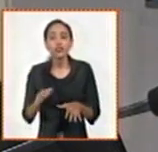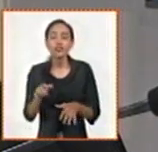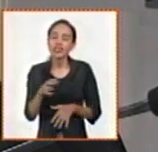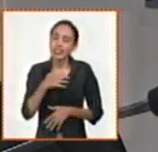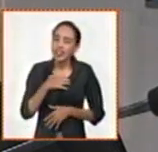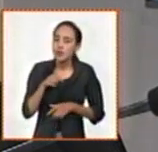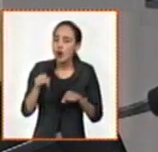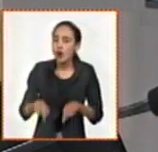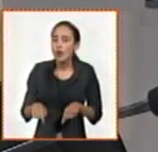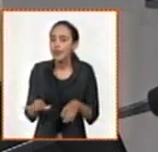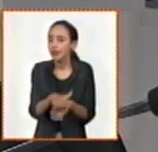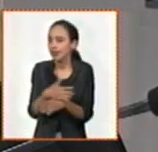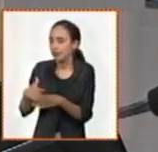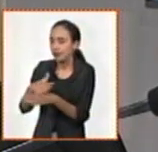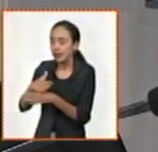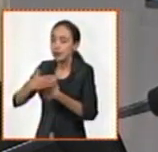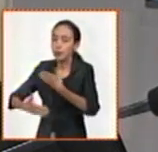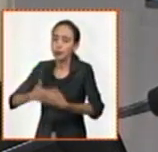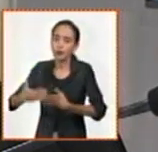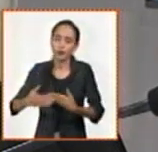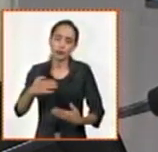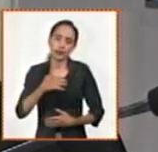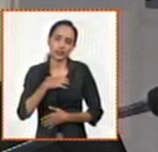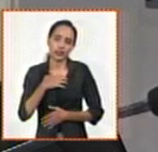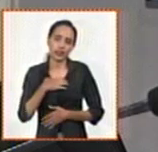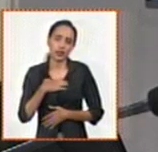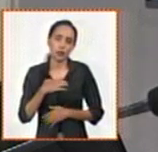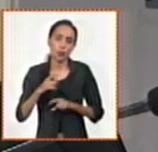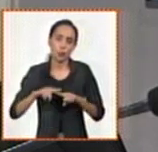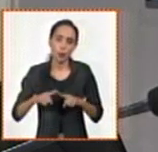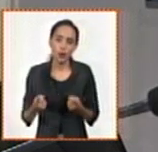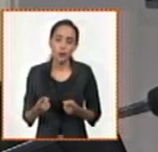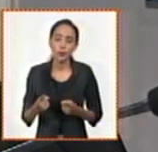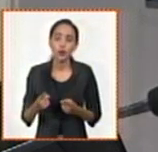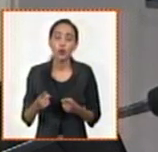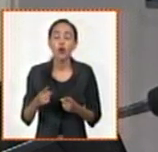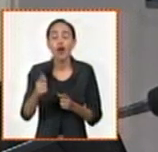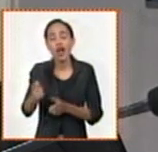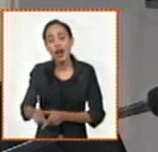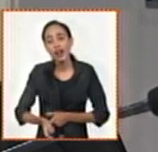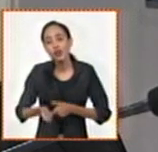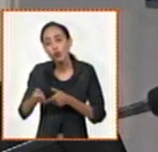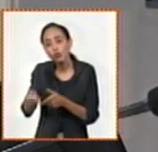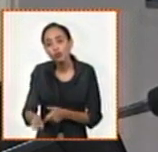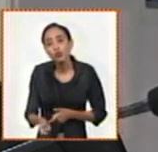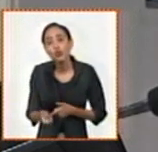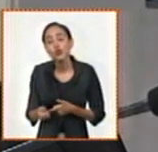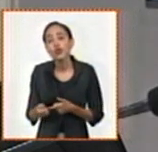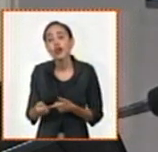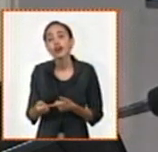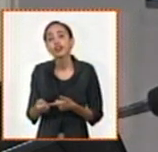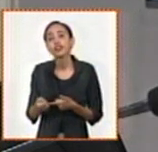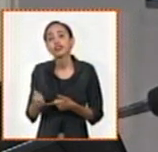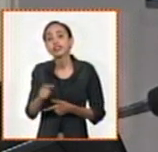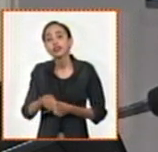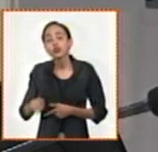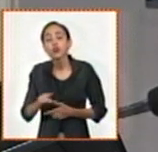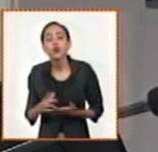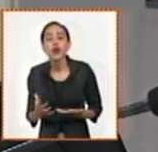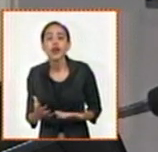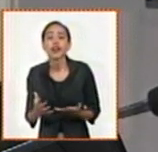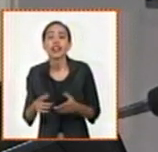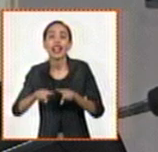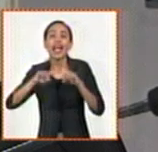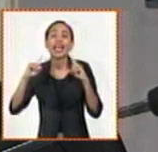los diferentes desafíos que enfrentamos de una agricultura que se promueve de